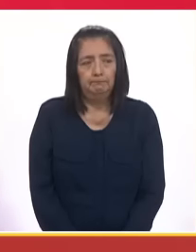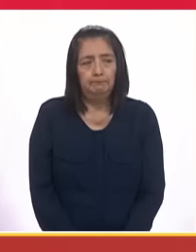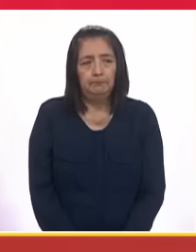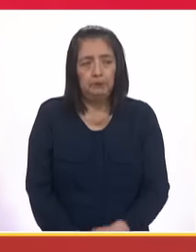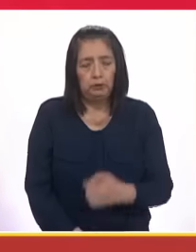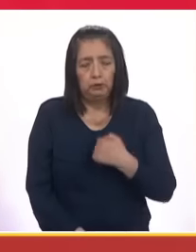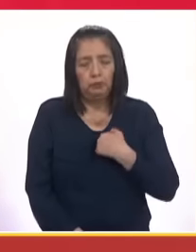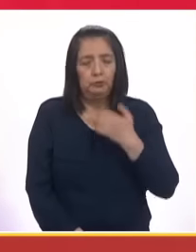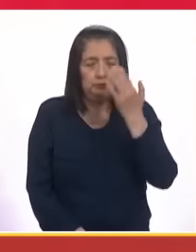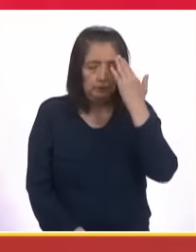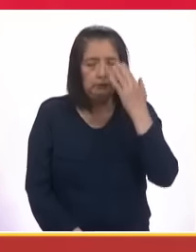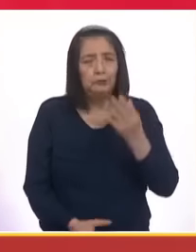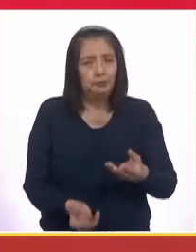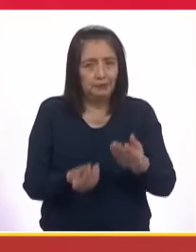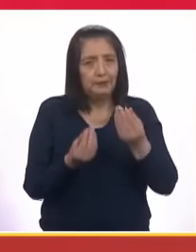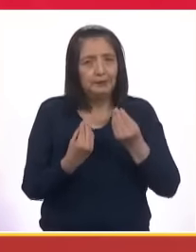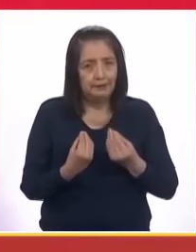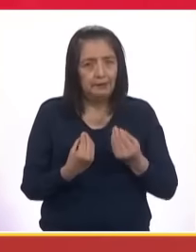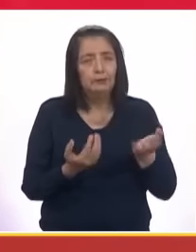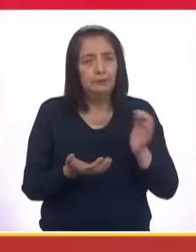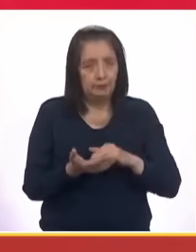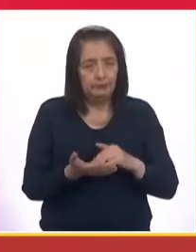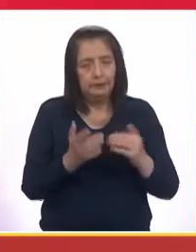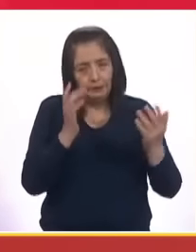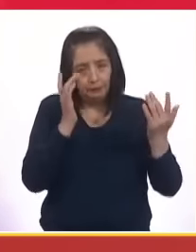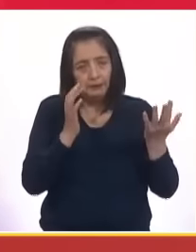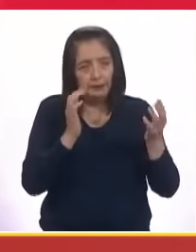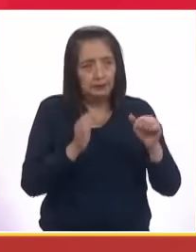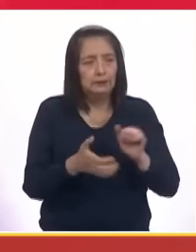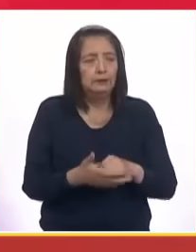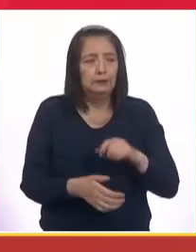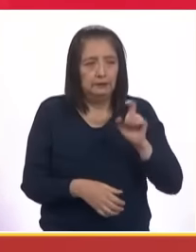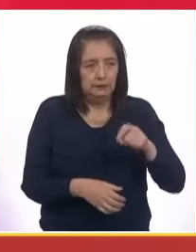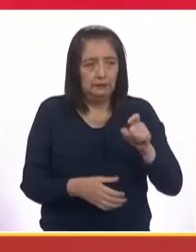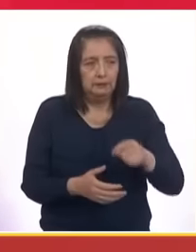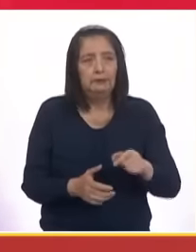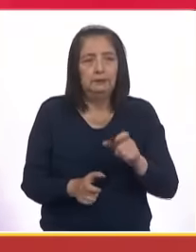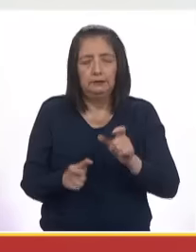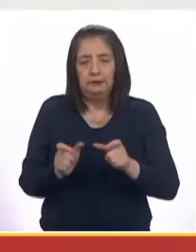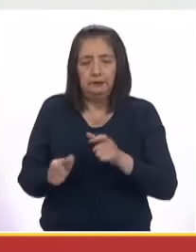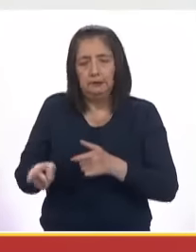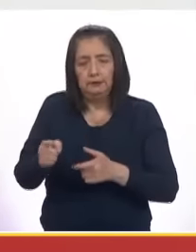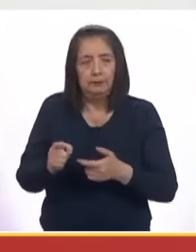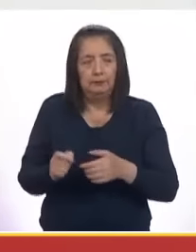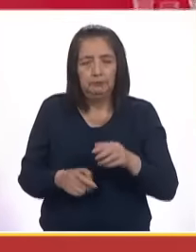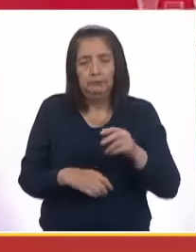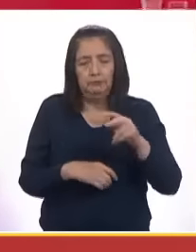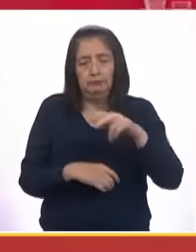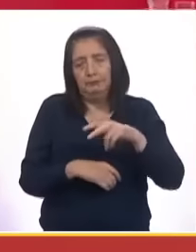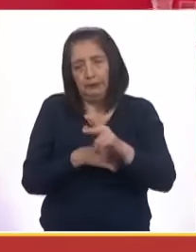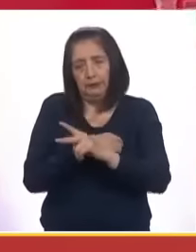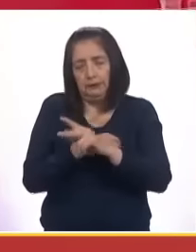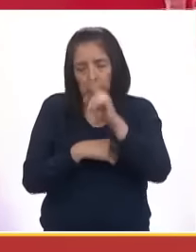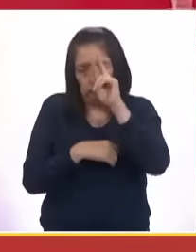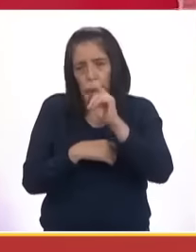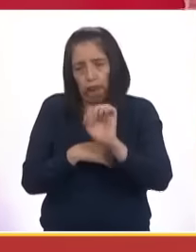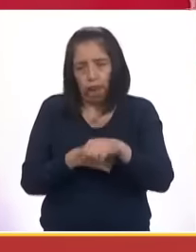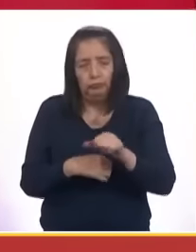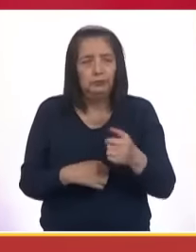Y sé que nos vas a devolver esa esperanza que requiere el pueblo peruano, Keiko.